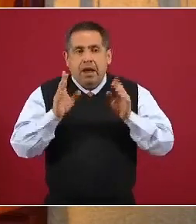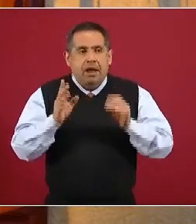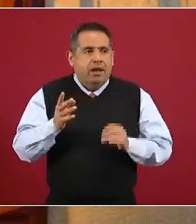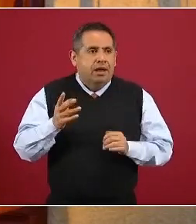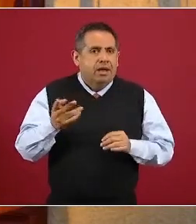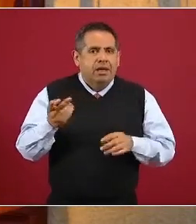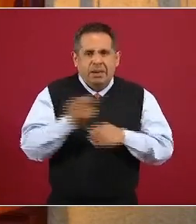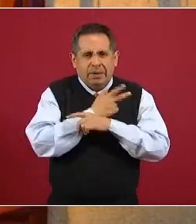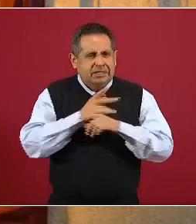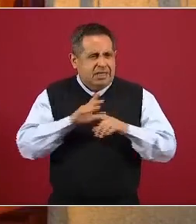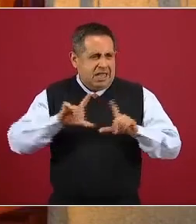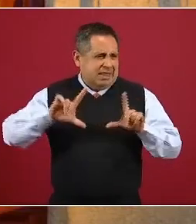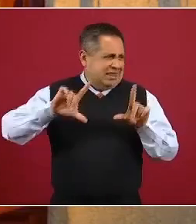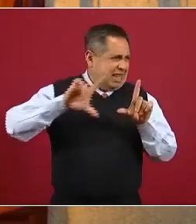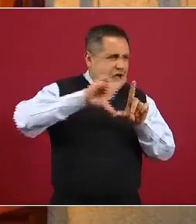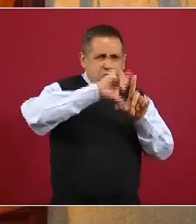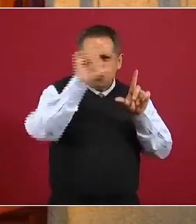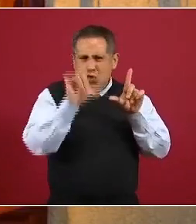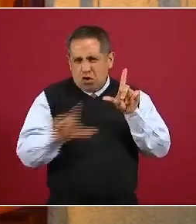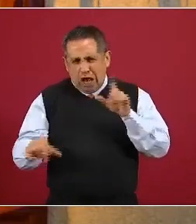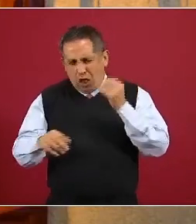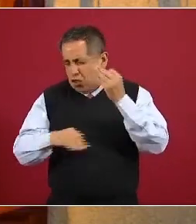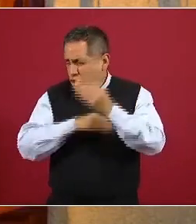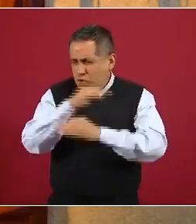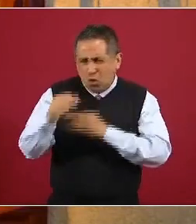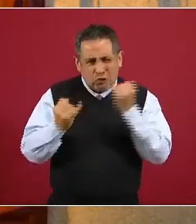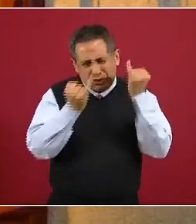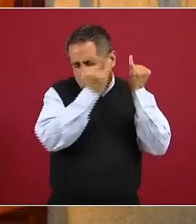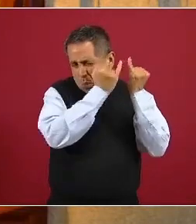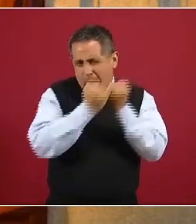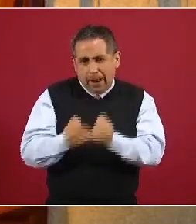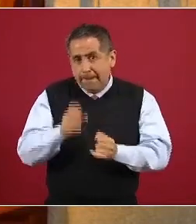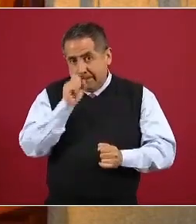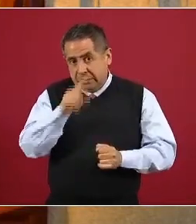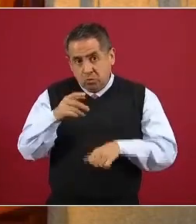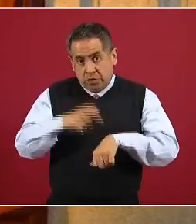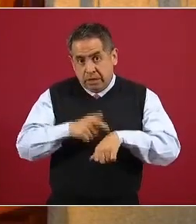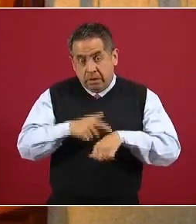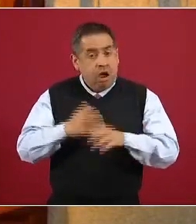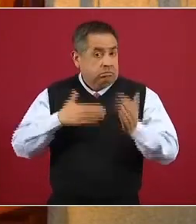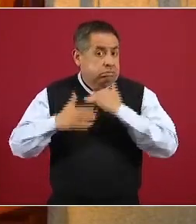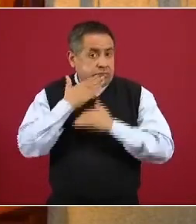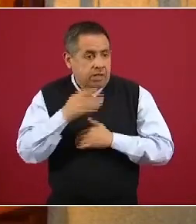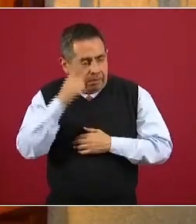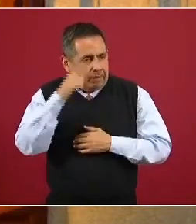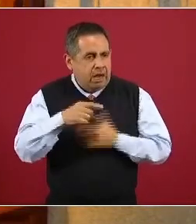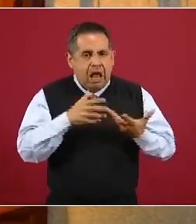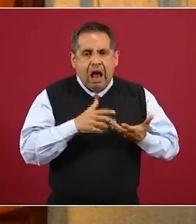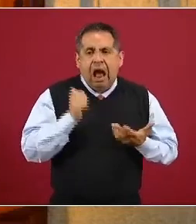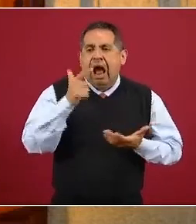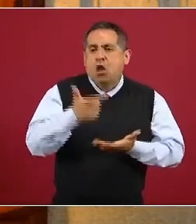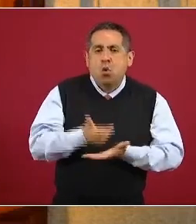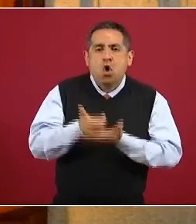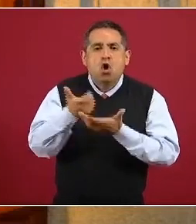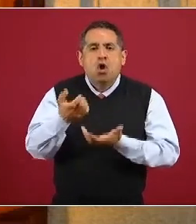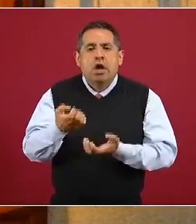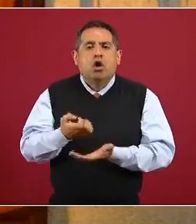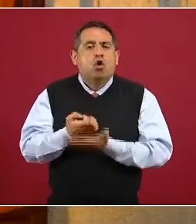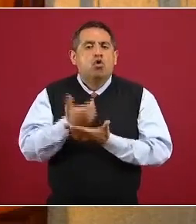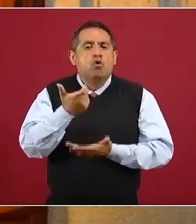de cobertura nacional y muy exitoso que pueda ayudar a la economía